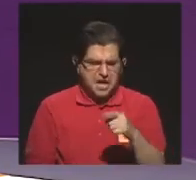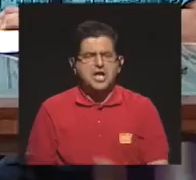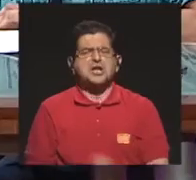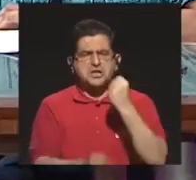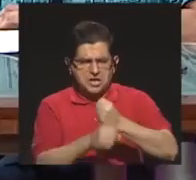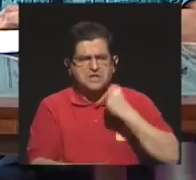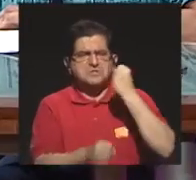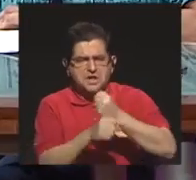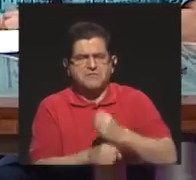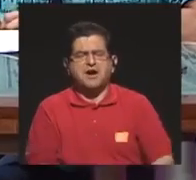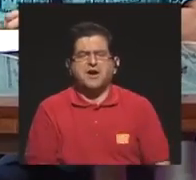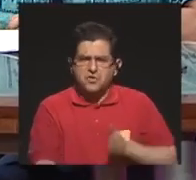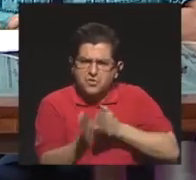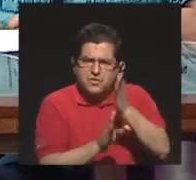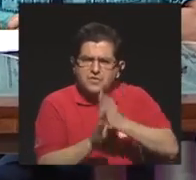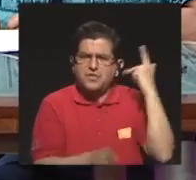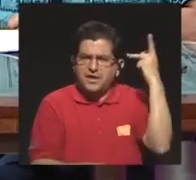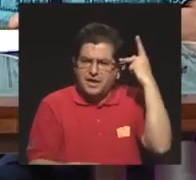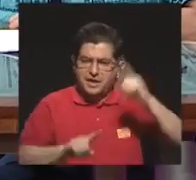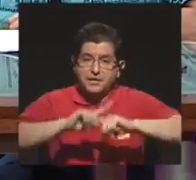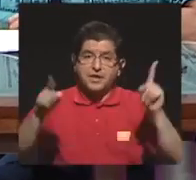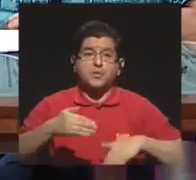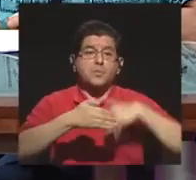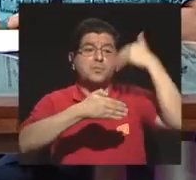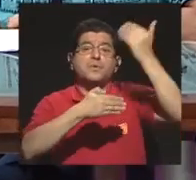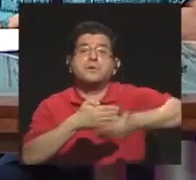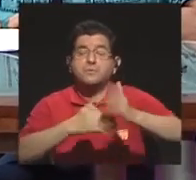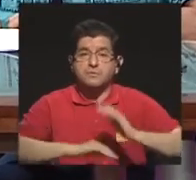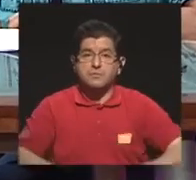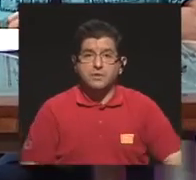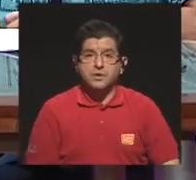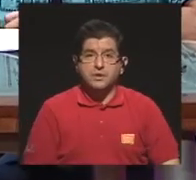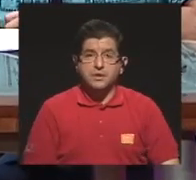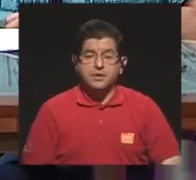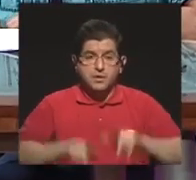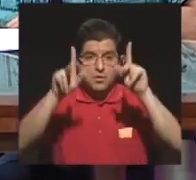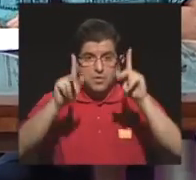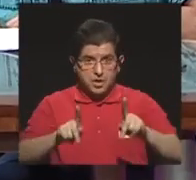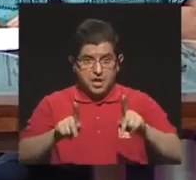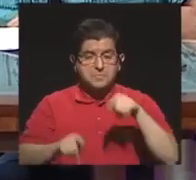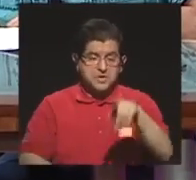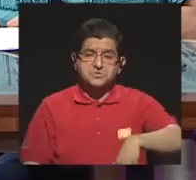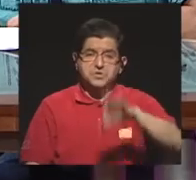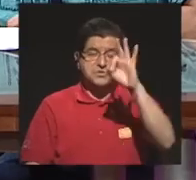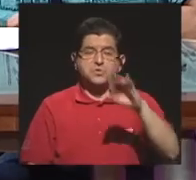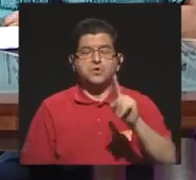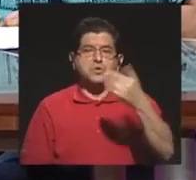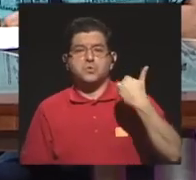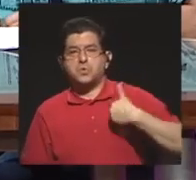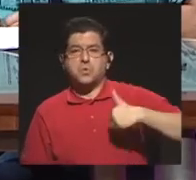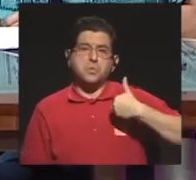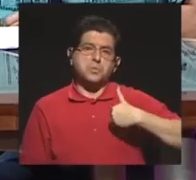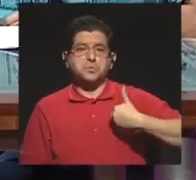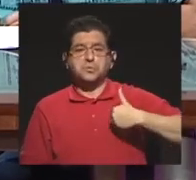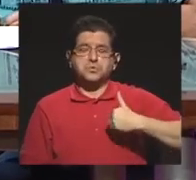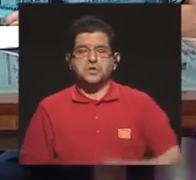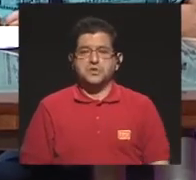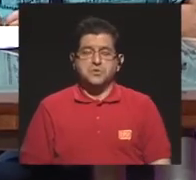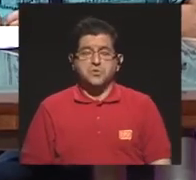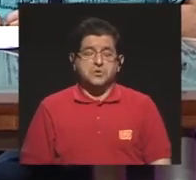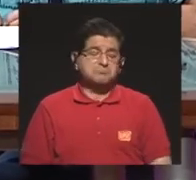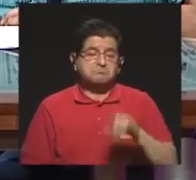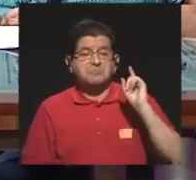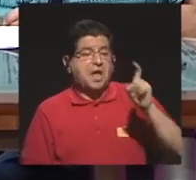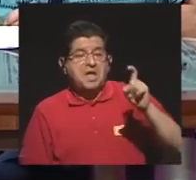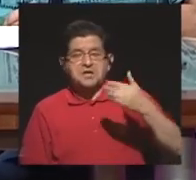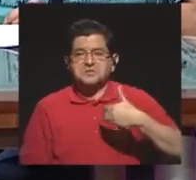una carrera política y al momento... resulta ser que quien quedó fue el señor Mengano de